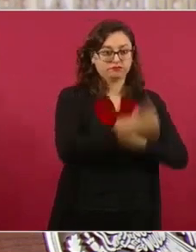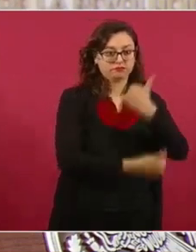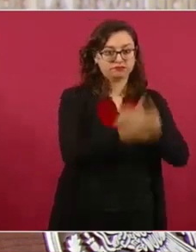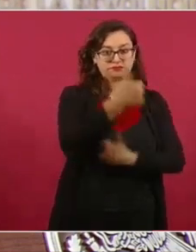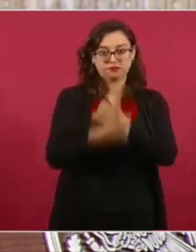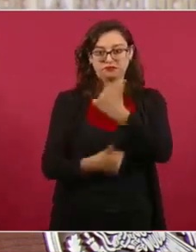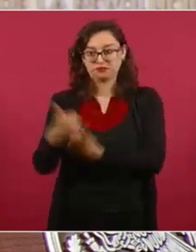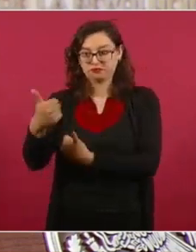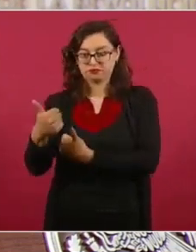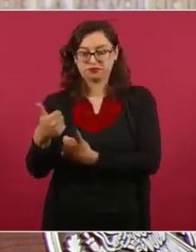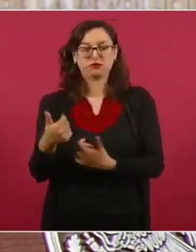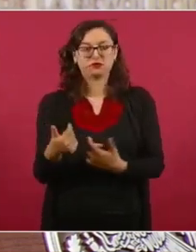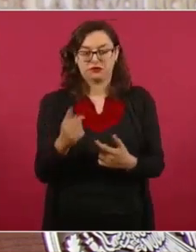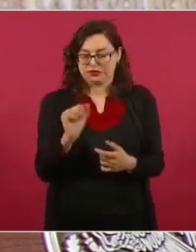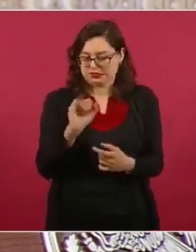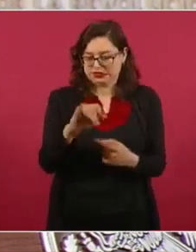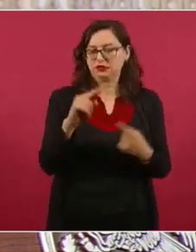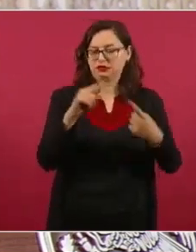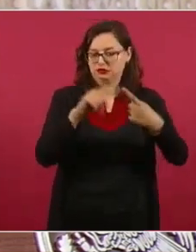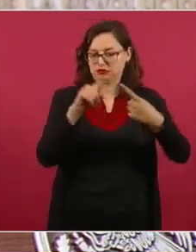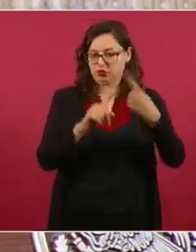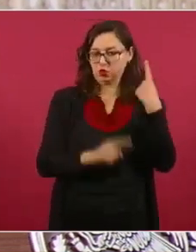el candidato.